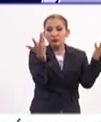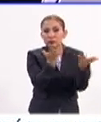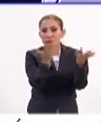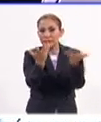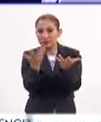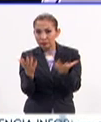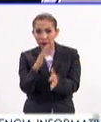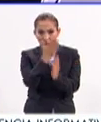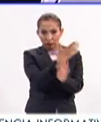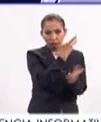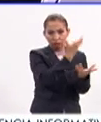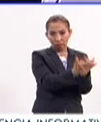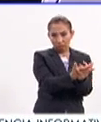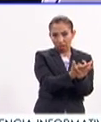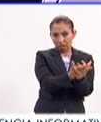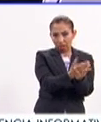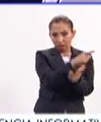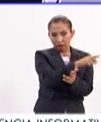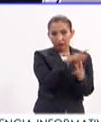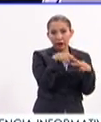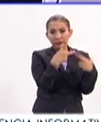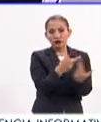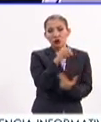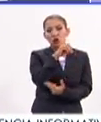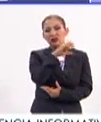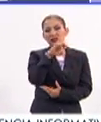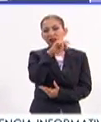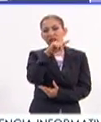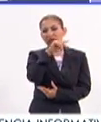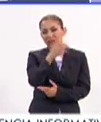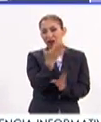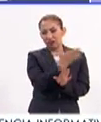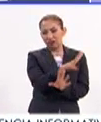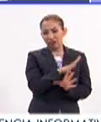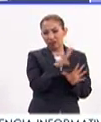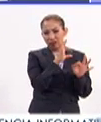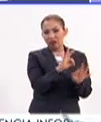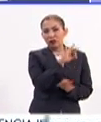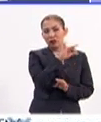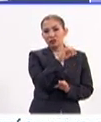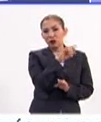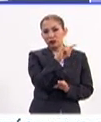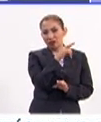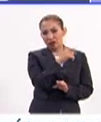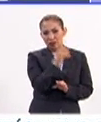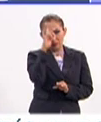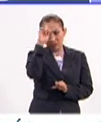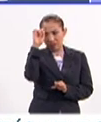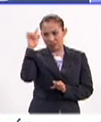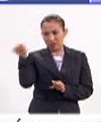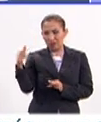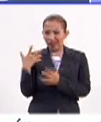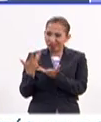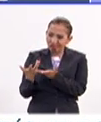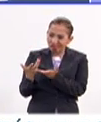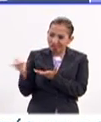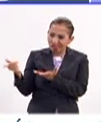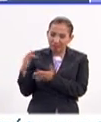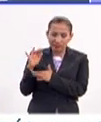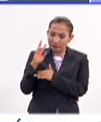quedado suspendido de la editorial Revista del Occidente, que había fundado José Ortega y Gasset en Madrid. Entonces, con